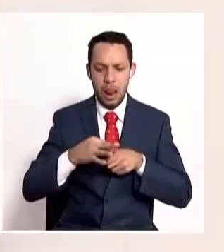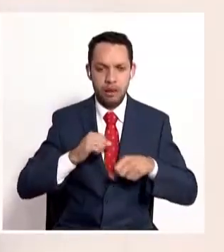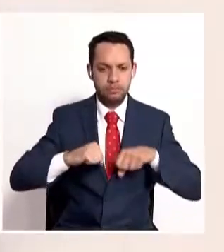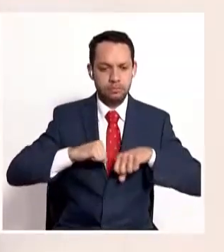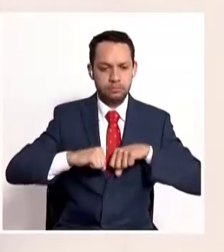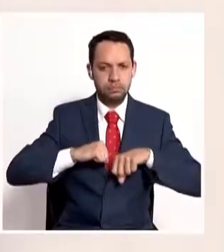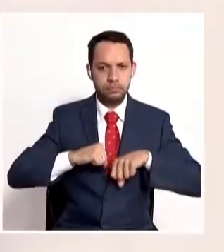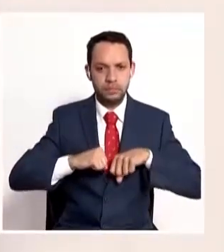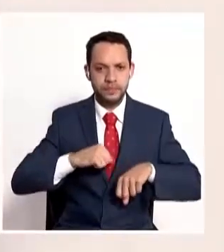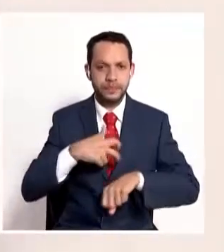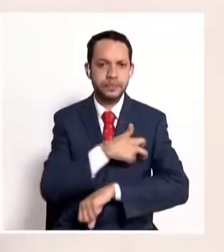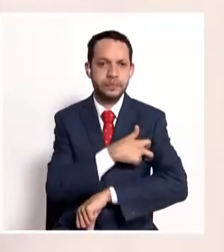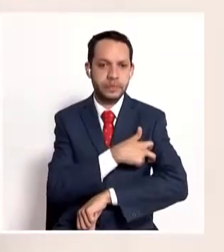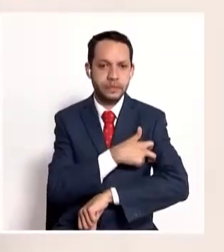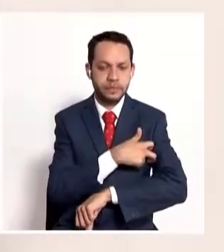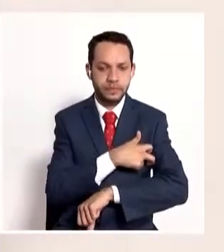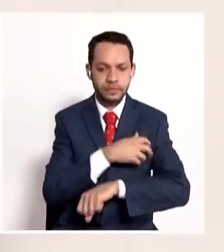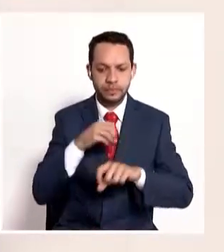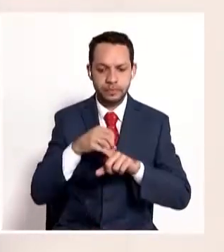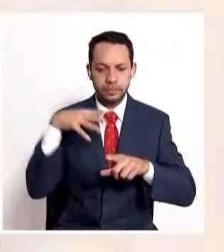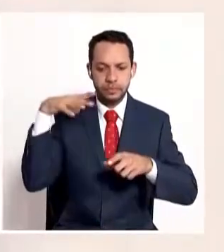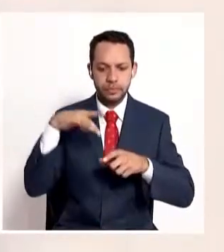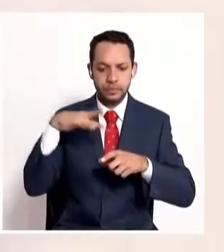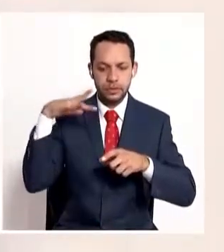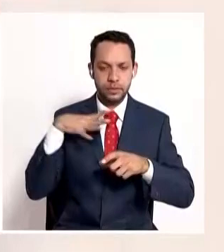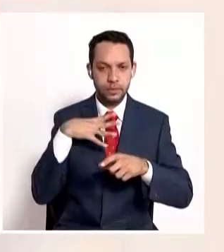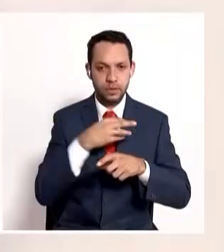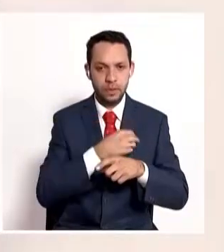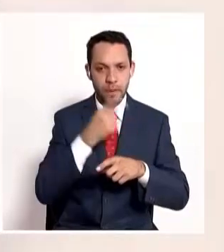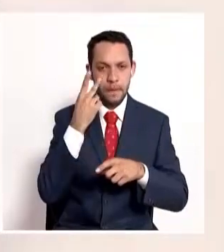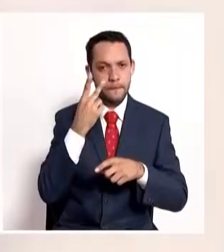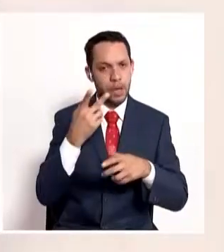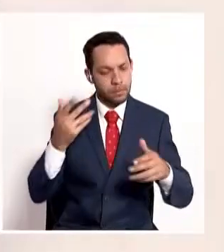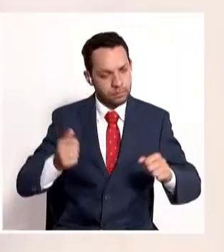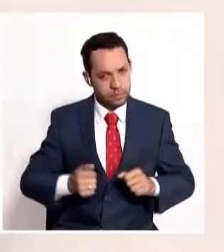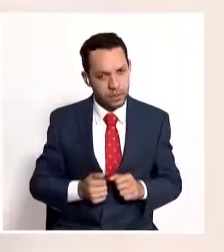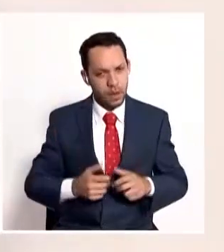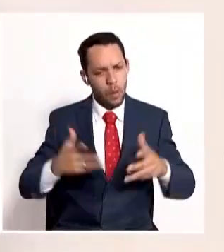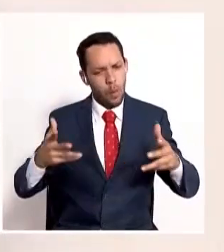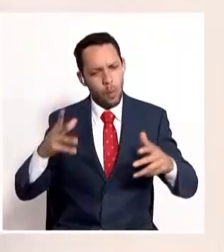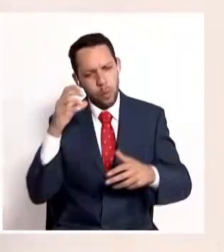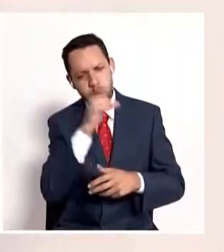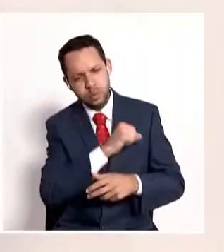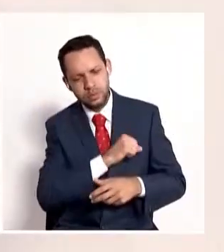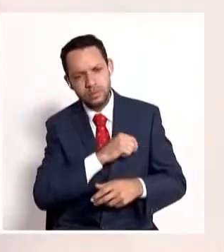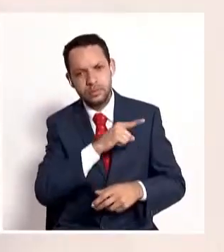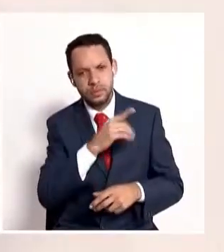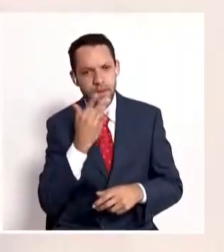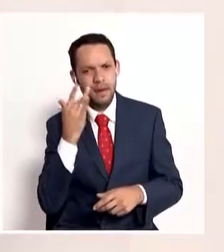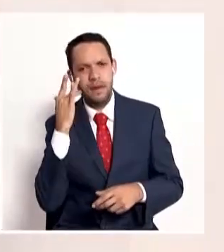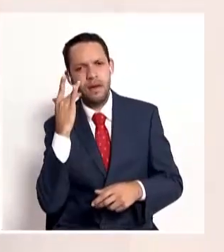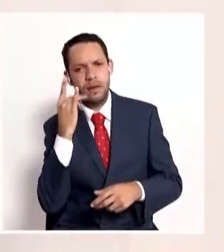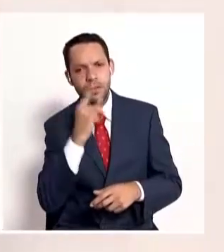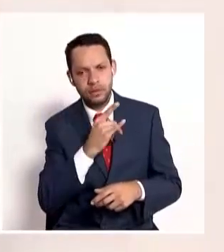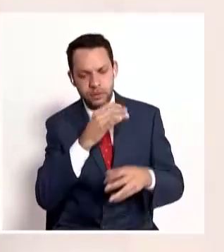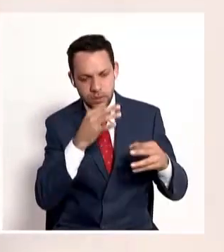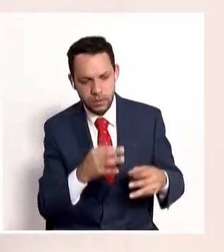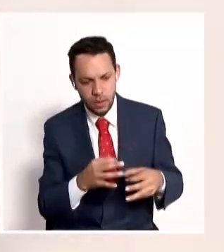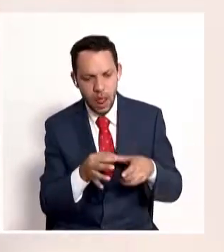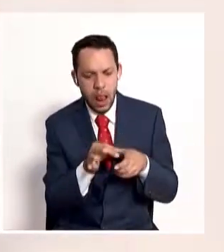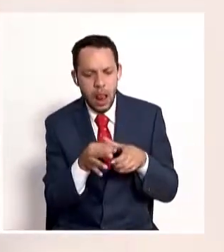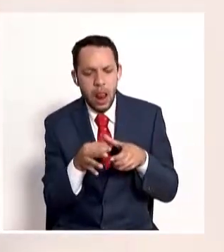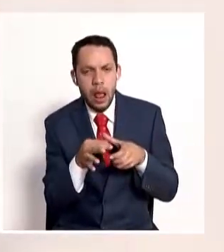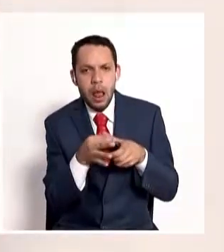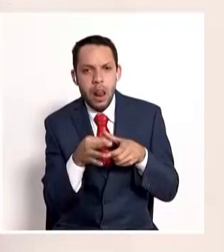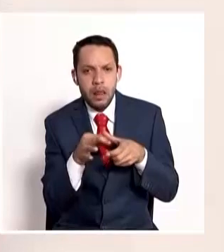una energía de hecho cuando nos ponemos a ver y nos damos cuenta de que el ácido úrico dentro de la célula dentro